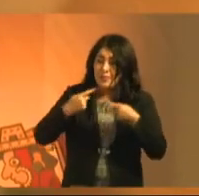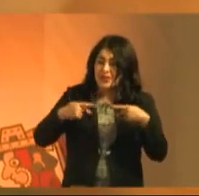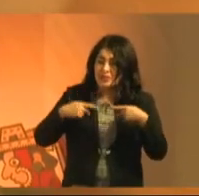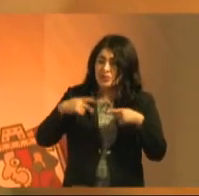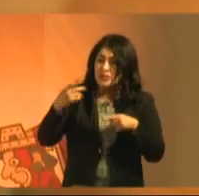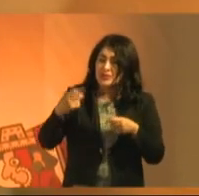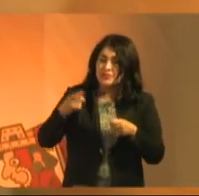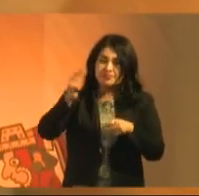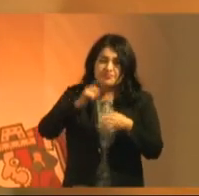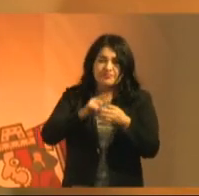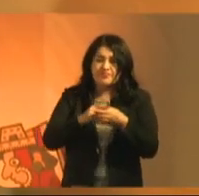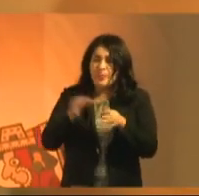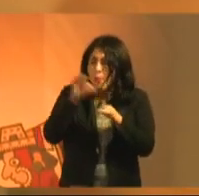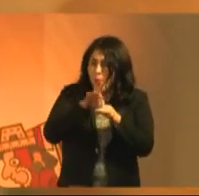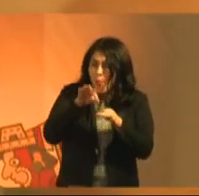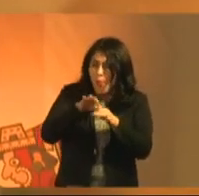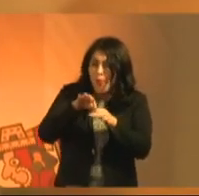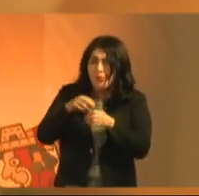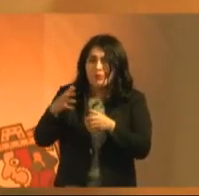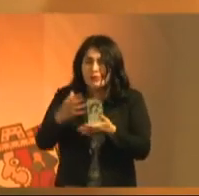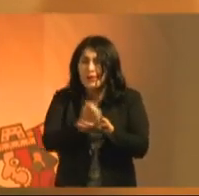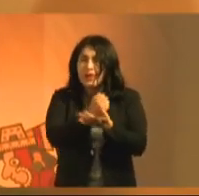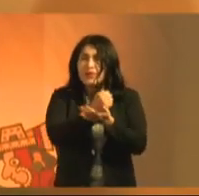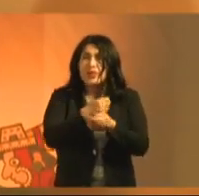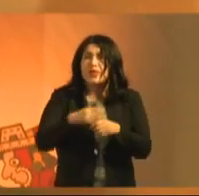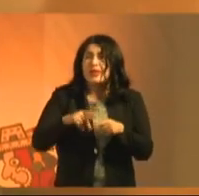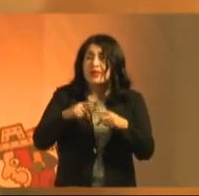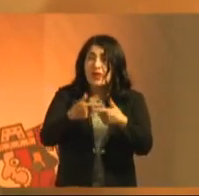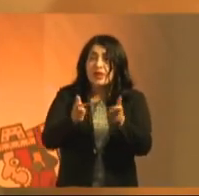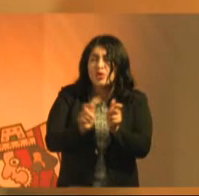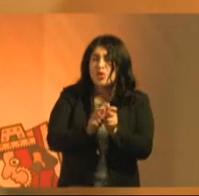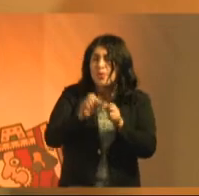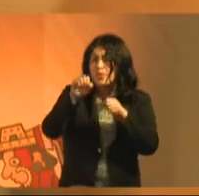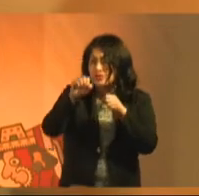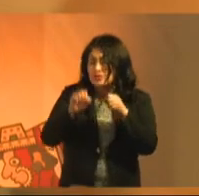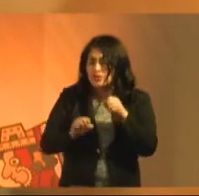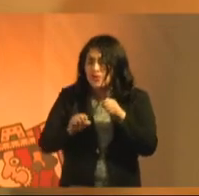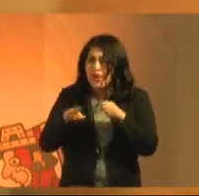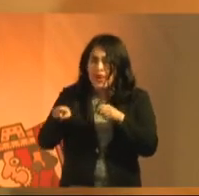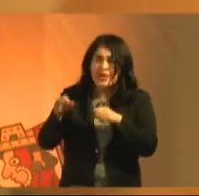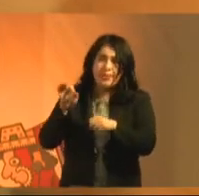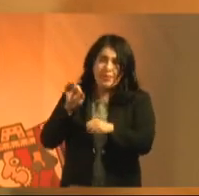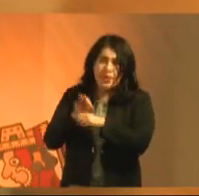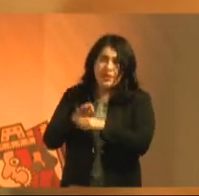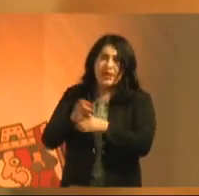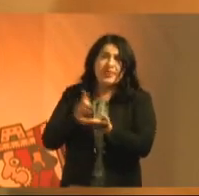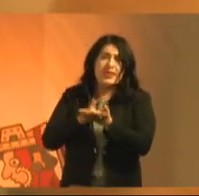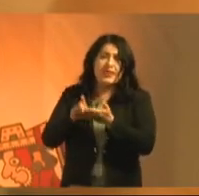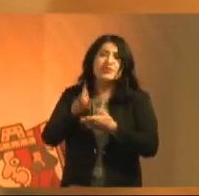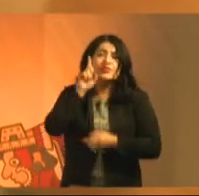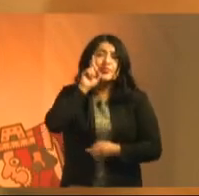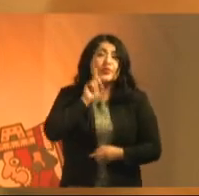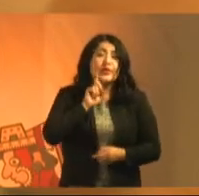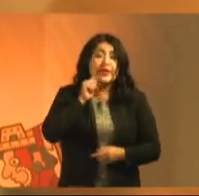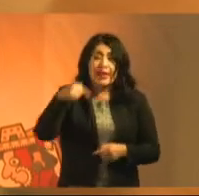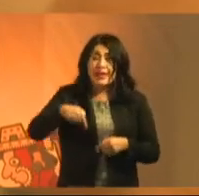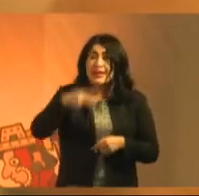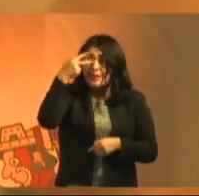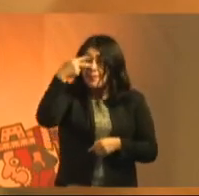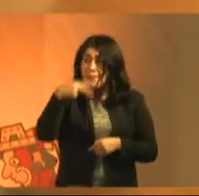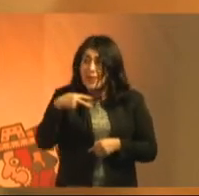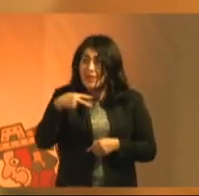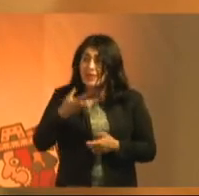y lo que plantea el partido socialista el sureste son los derechos de la mujer en méxico algunos lo sabrán pues si no estamos en